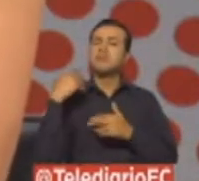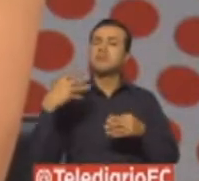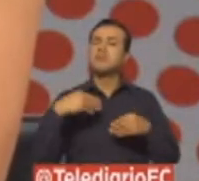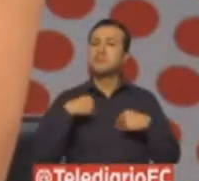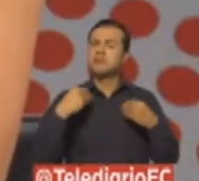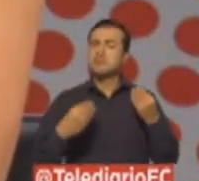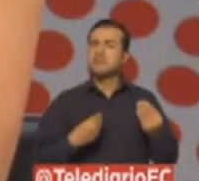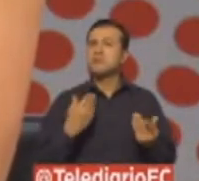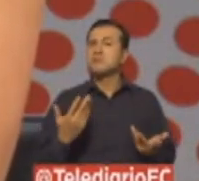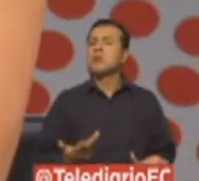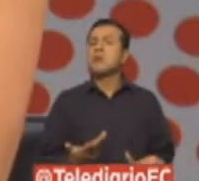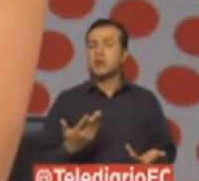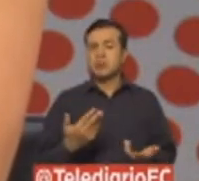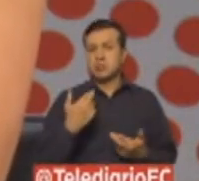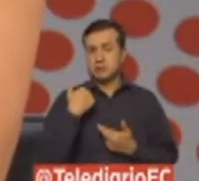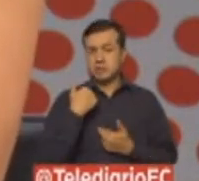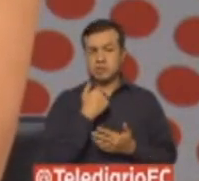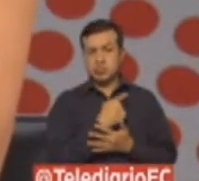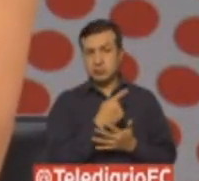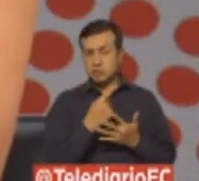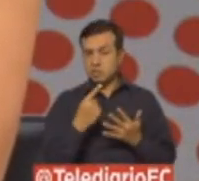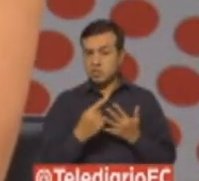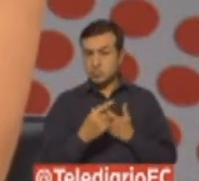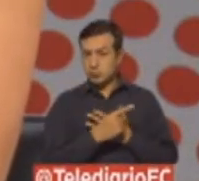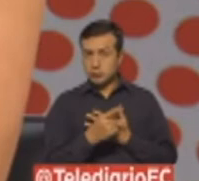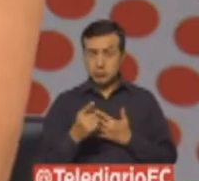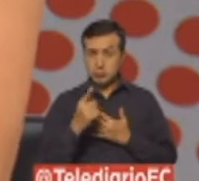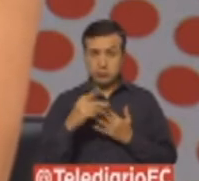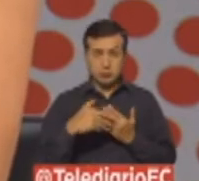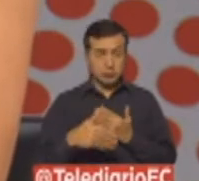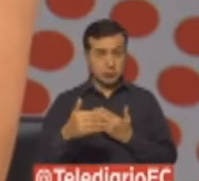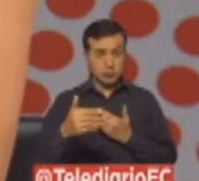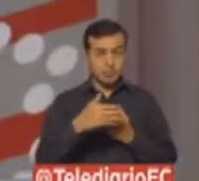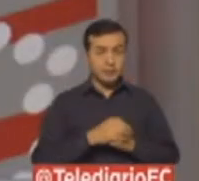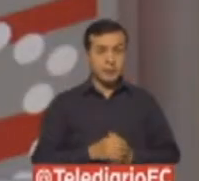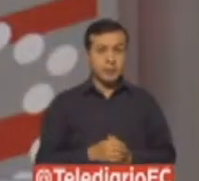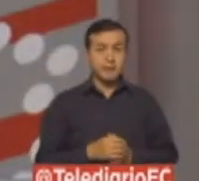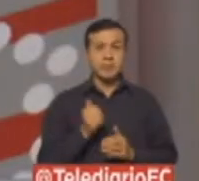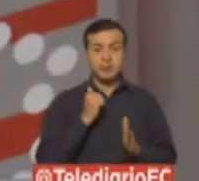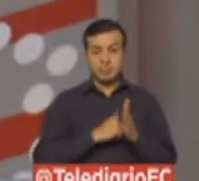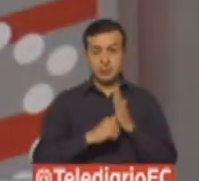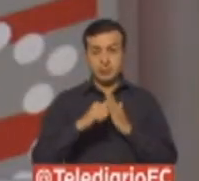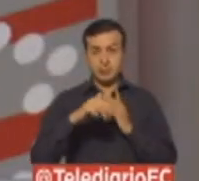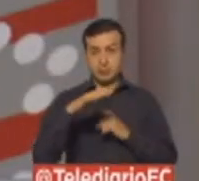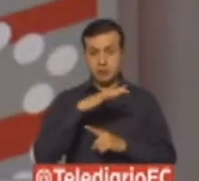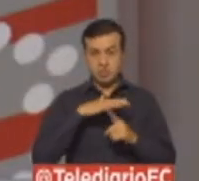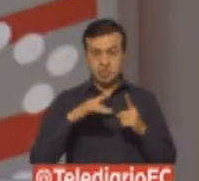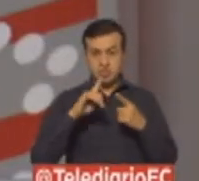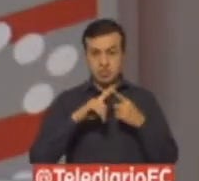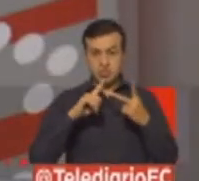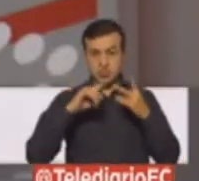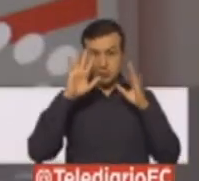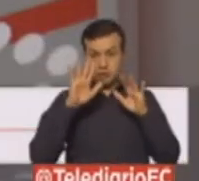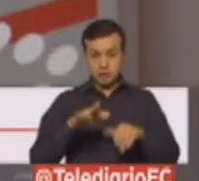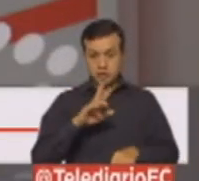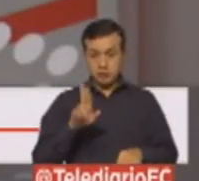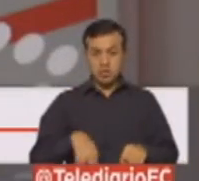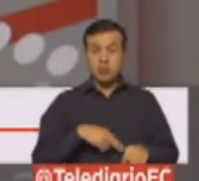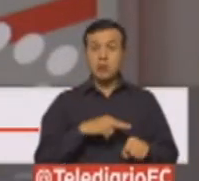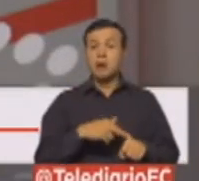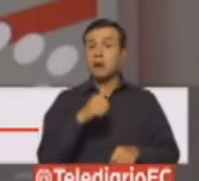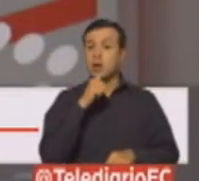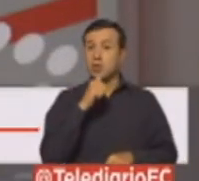cuáles van a ser las responsabilidades que asuman de aquí en más a través del ministerio del ambiente y la secretaria nacional del agua que son las